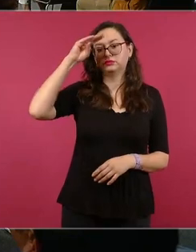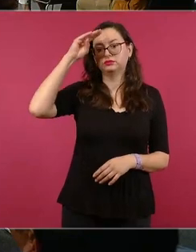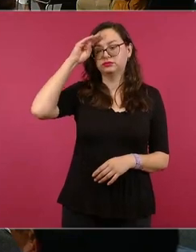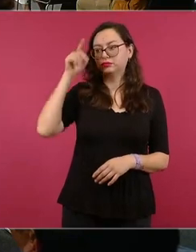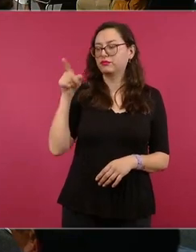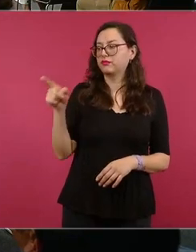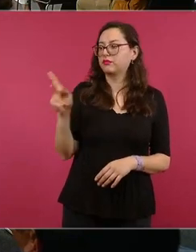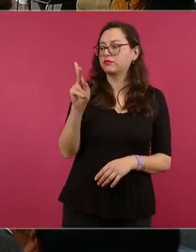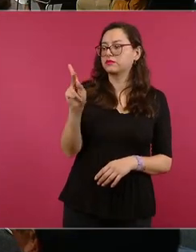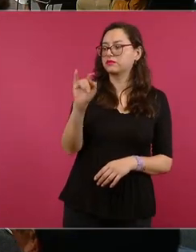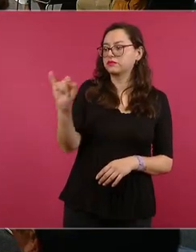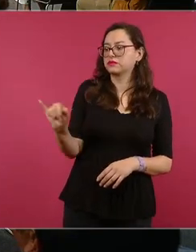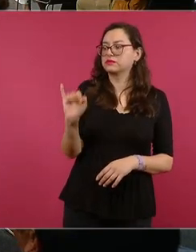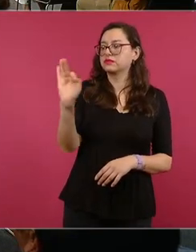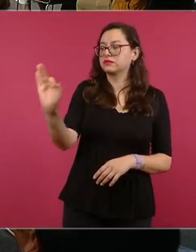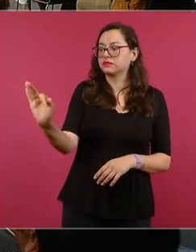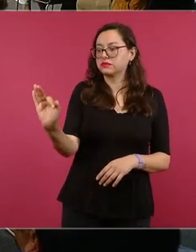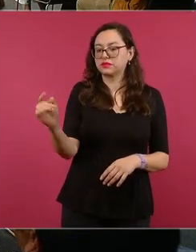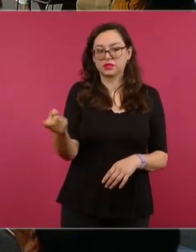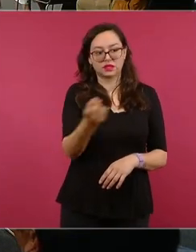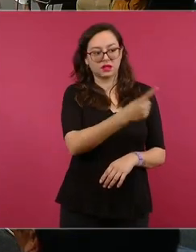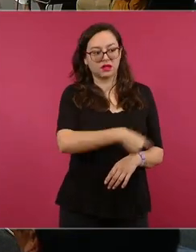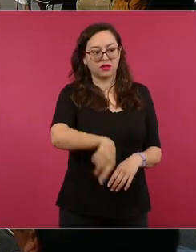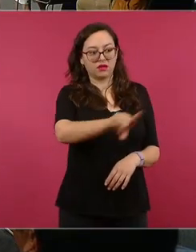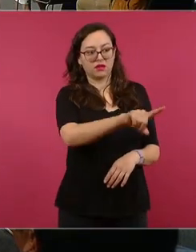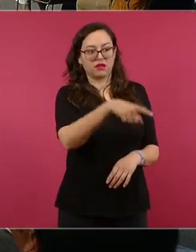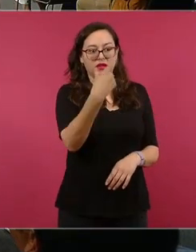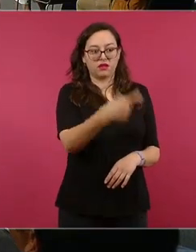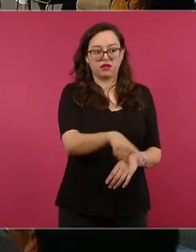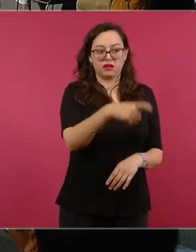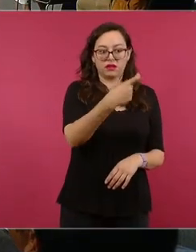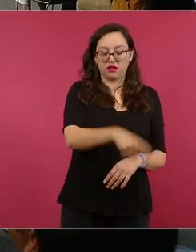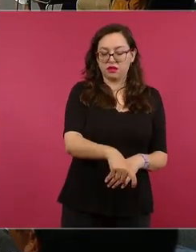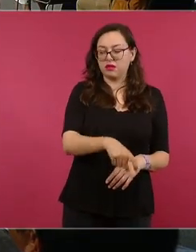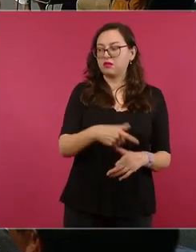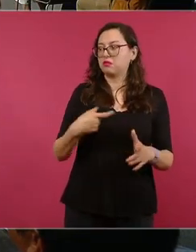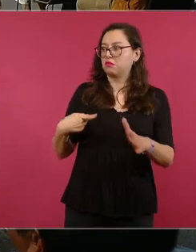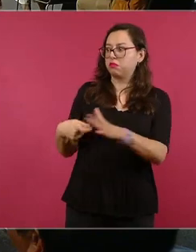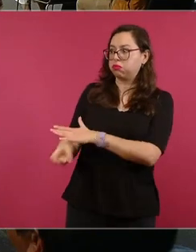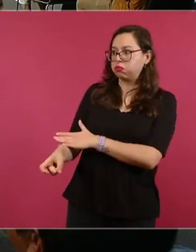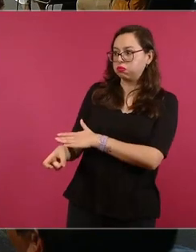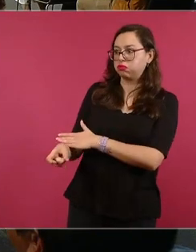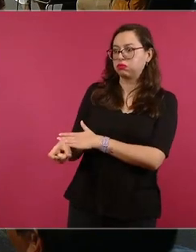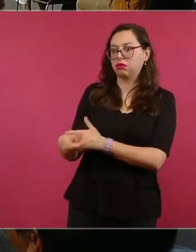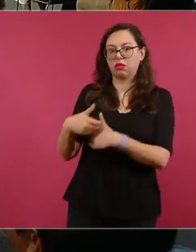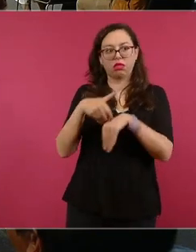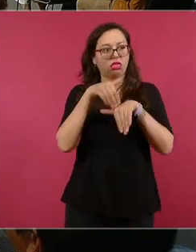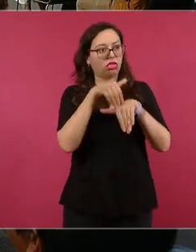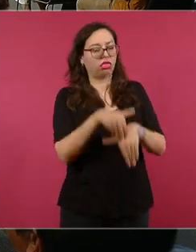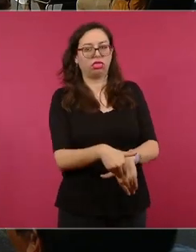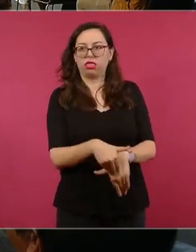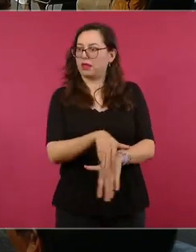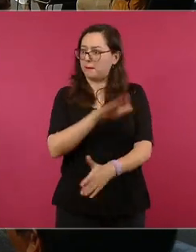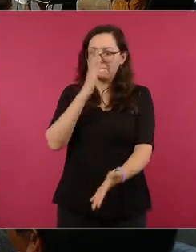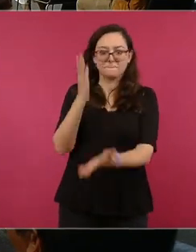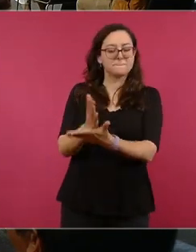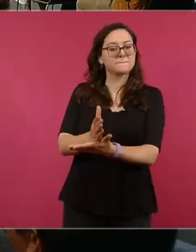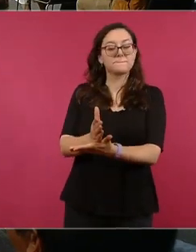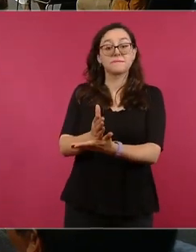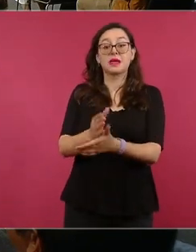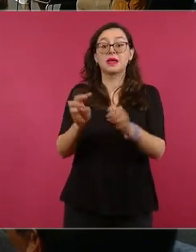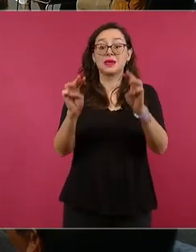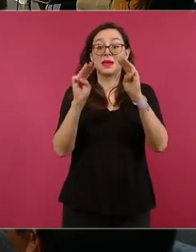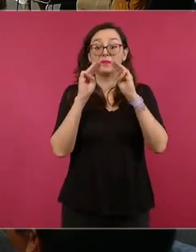pues no esté al servicio ni de la delincuencia organizada